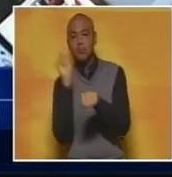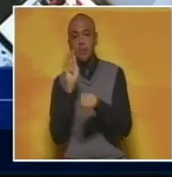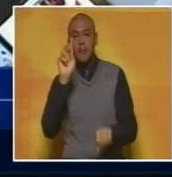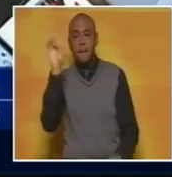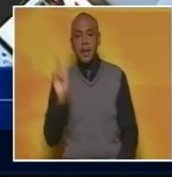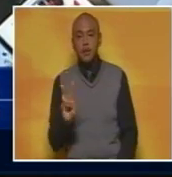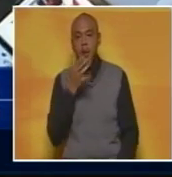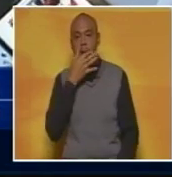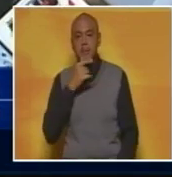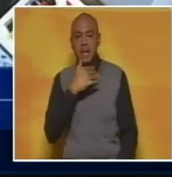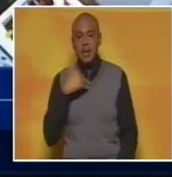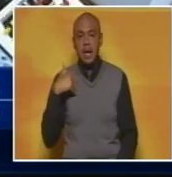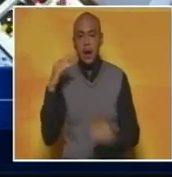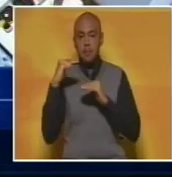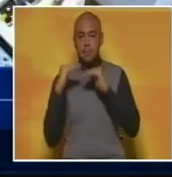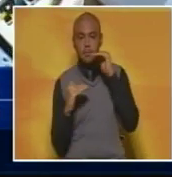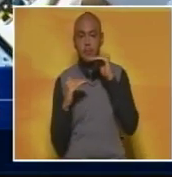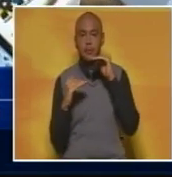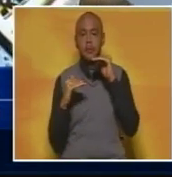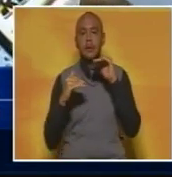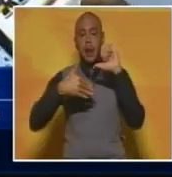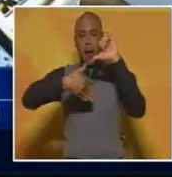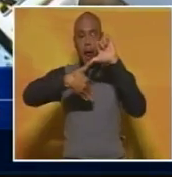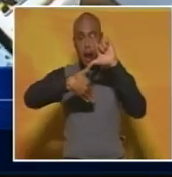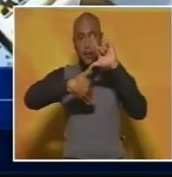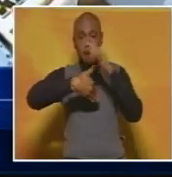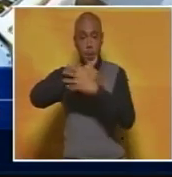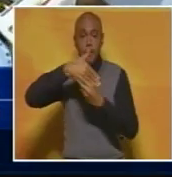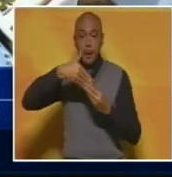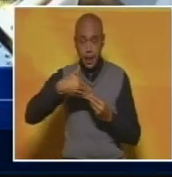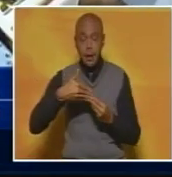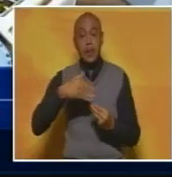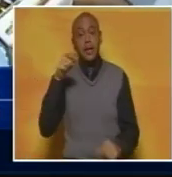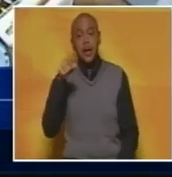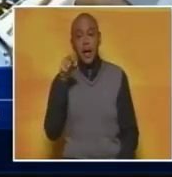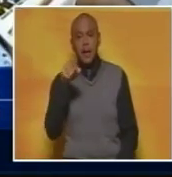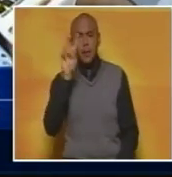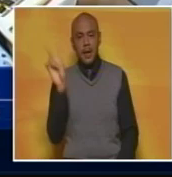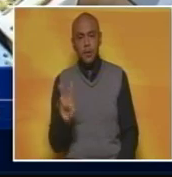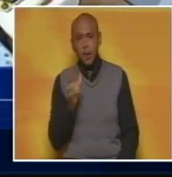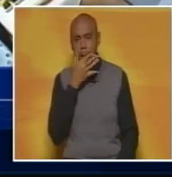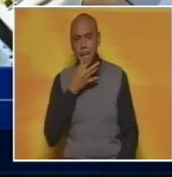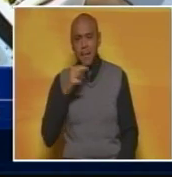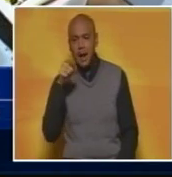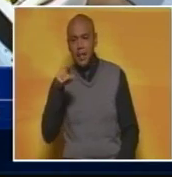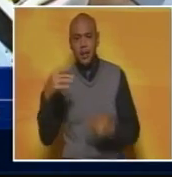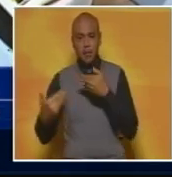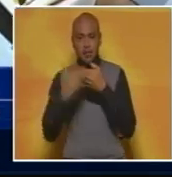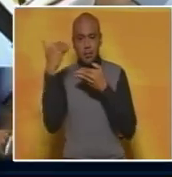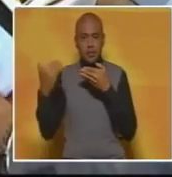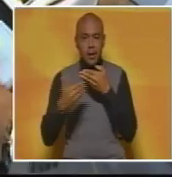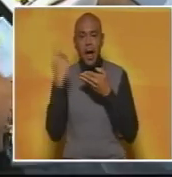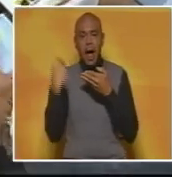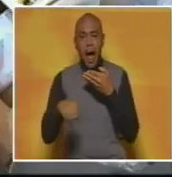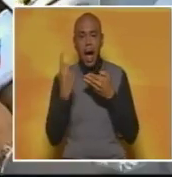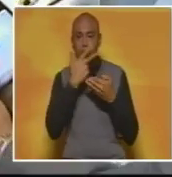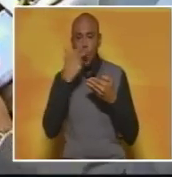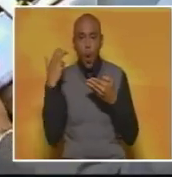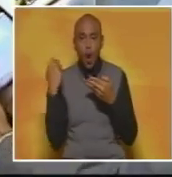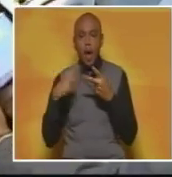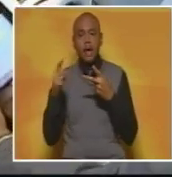la desestabilización de Latinoamérica. Aseveró que el país es un muro de contención contra las amenazas del narcotráfico, contrabando y